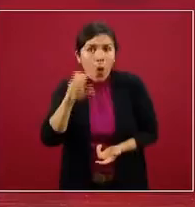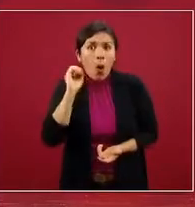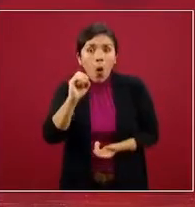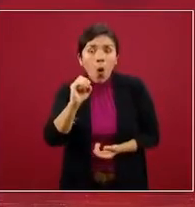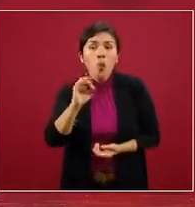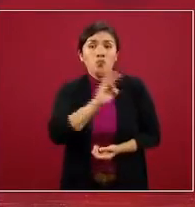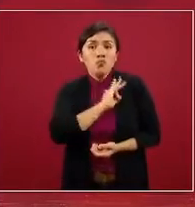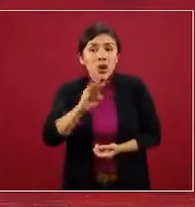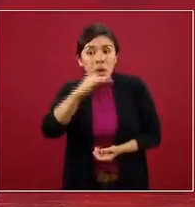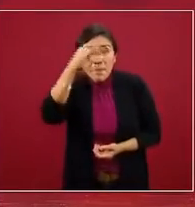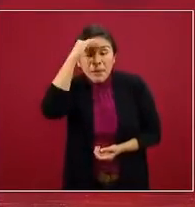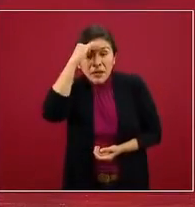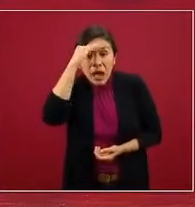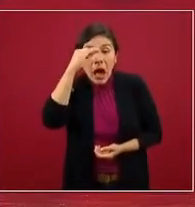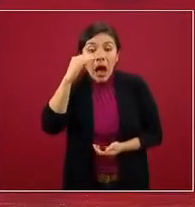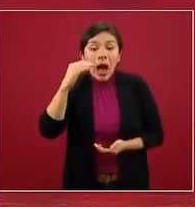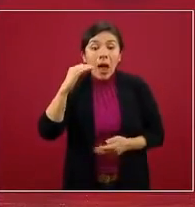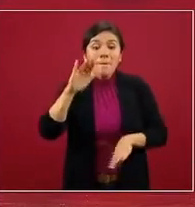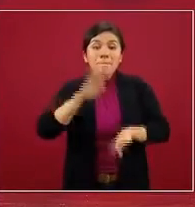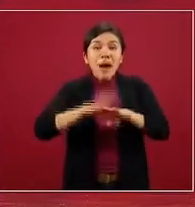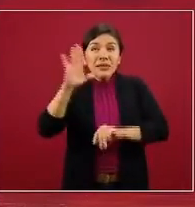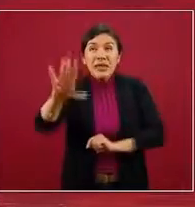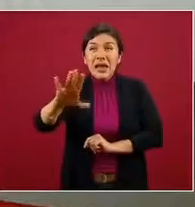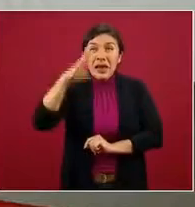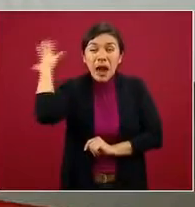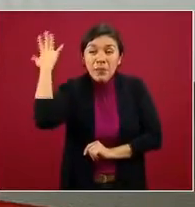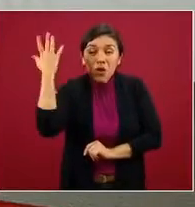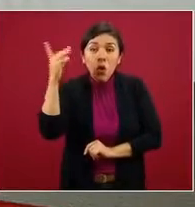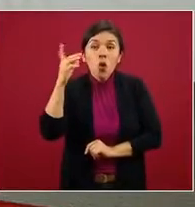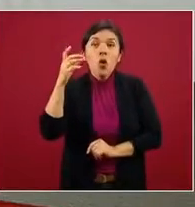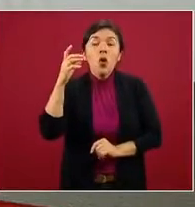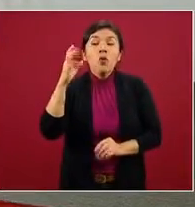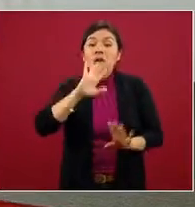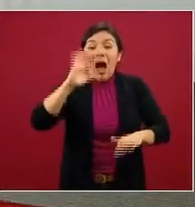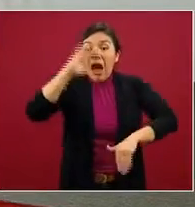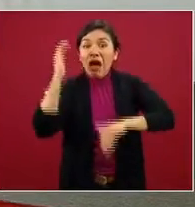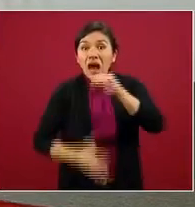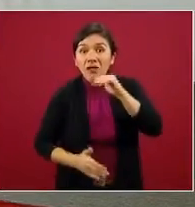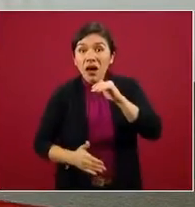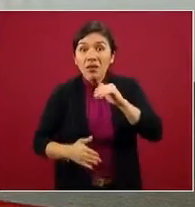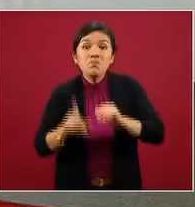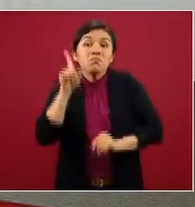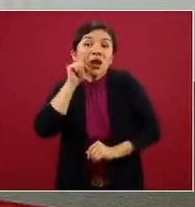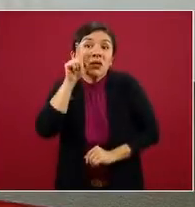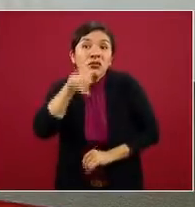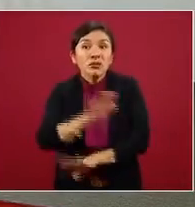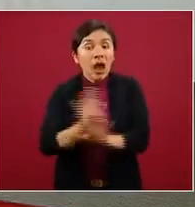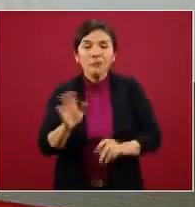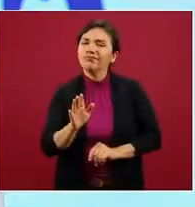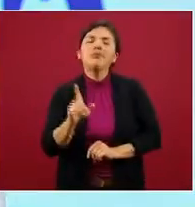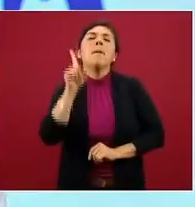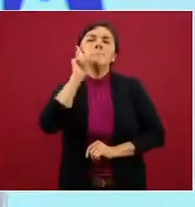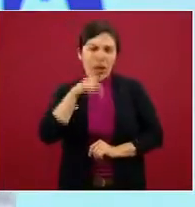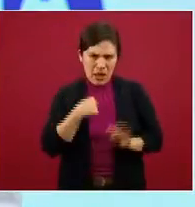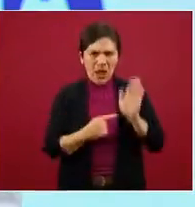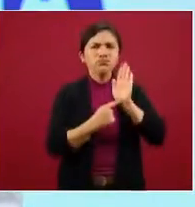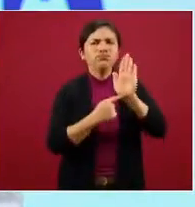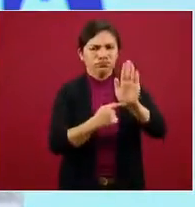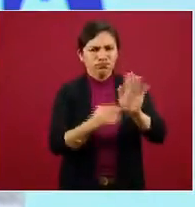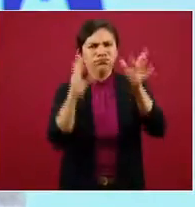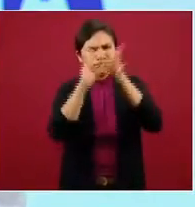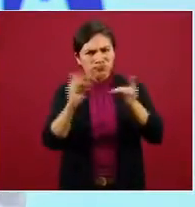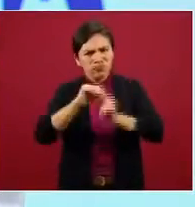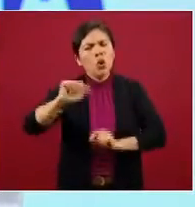acelerar la extinción de la epidemia. Mañana, junto con la información respecto al porcentaje de incremento, les